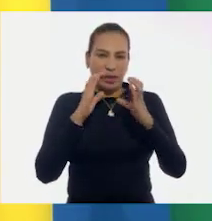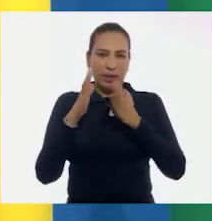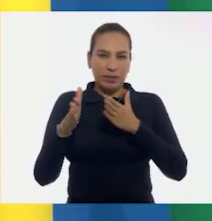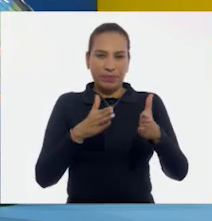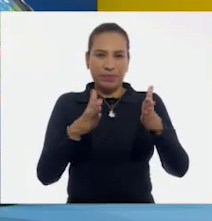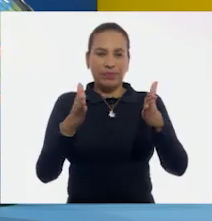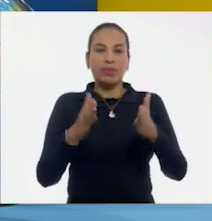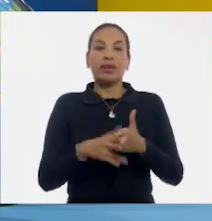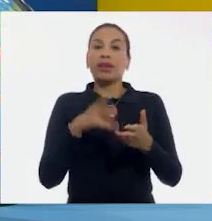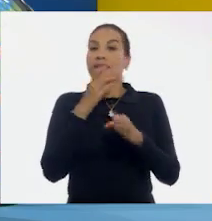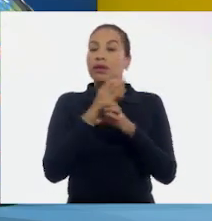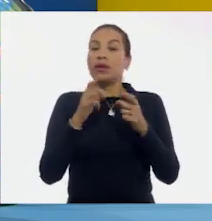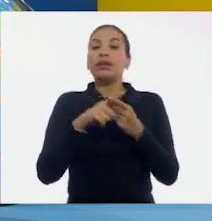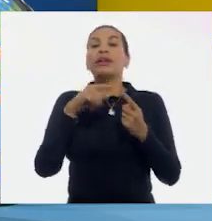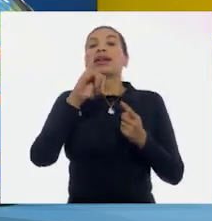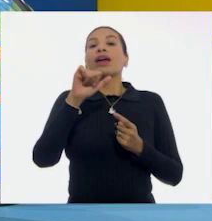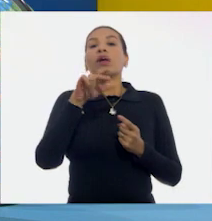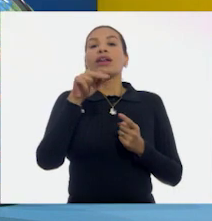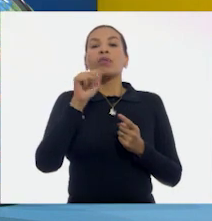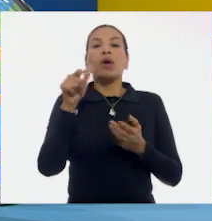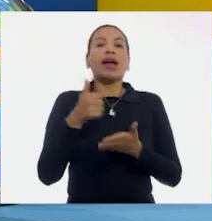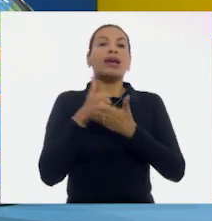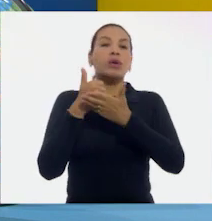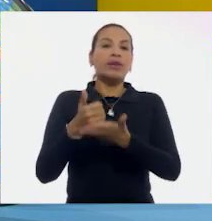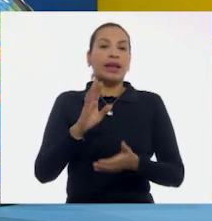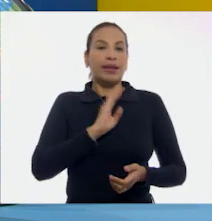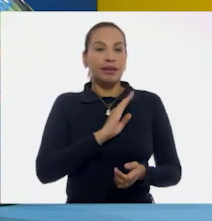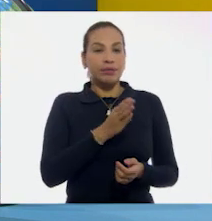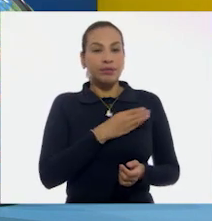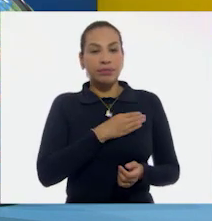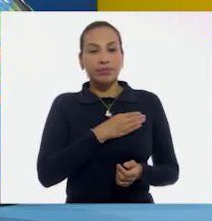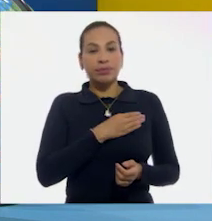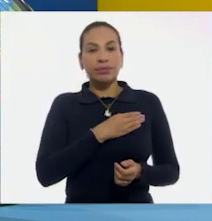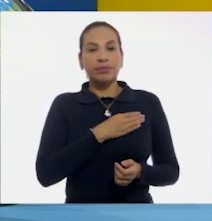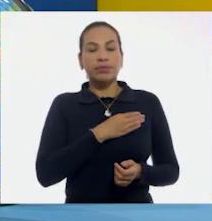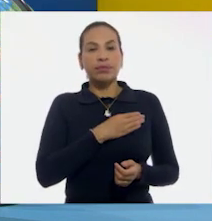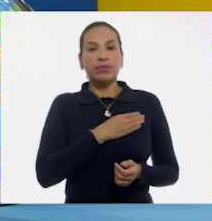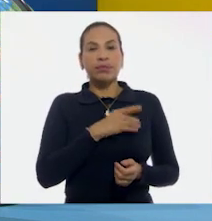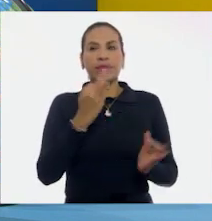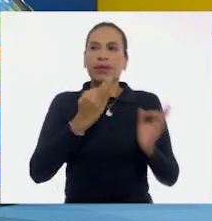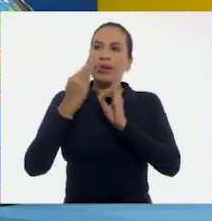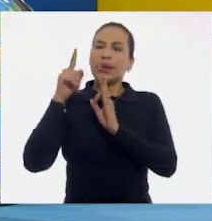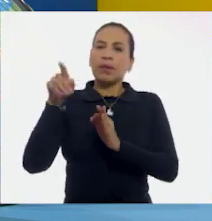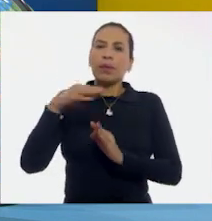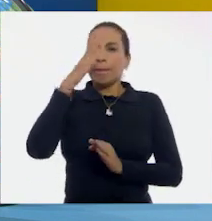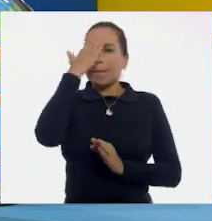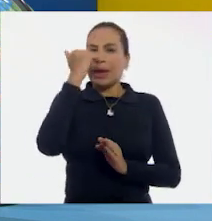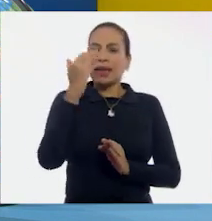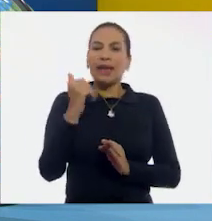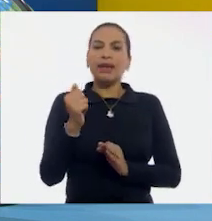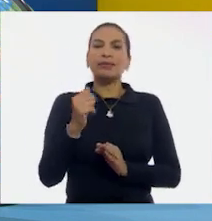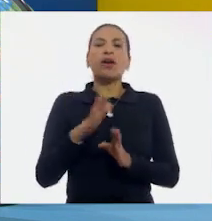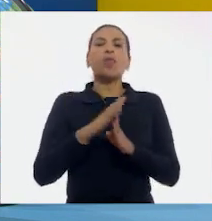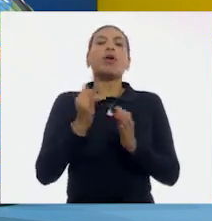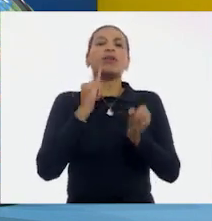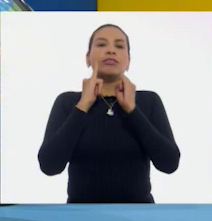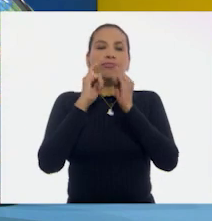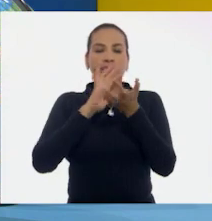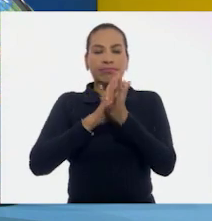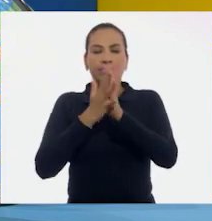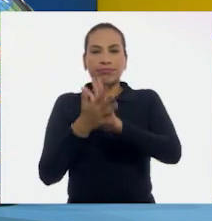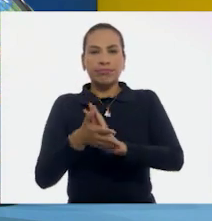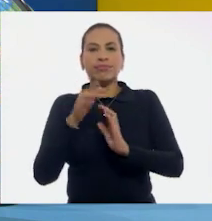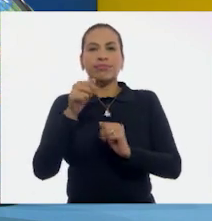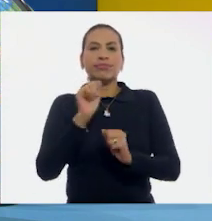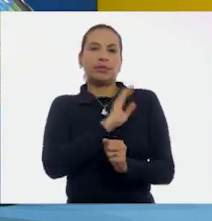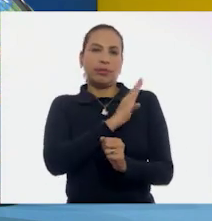así. Jerónimo de Aguilar era quien ayudaba a los españoles ante los mayas, traduciendo del español al